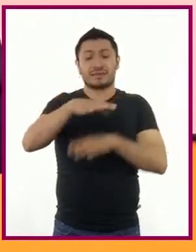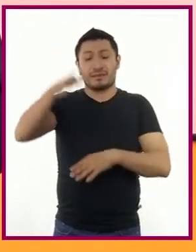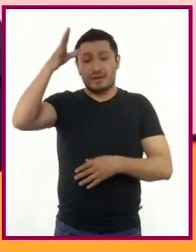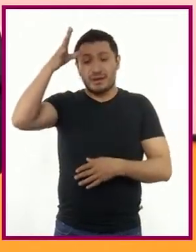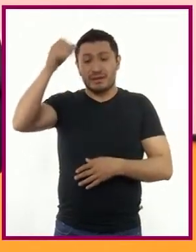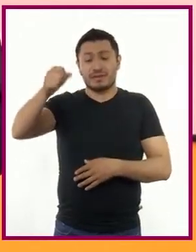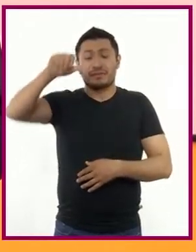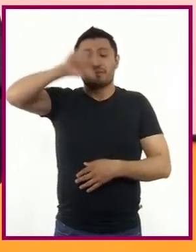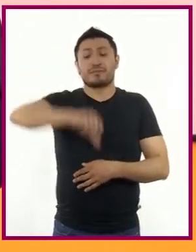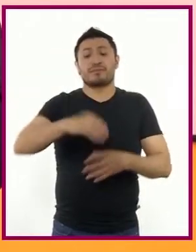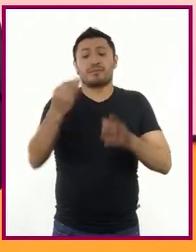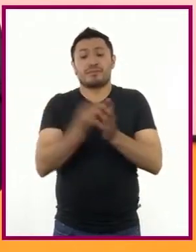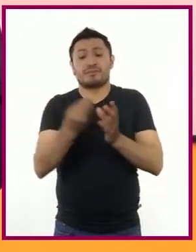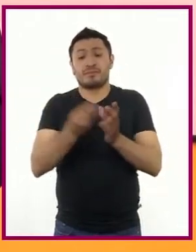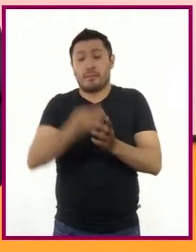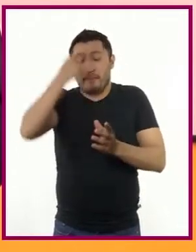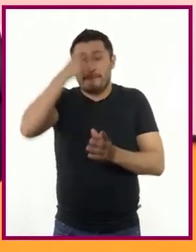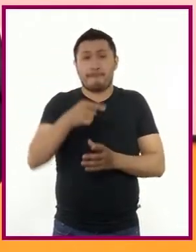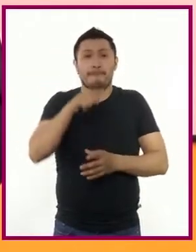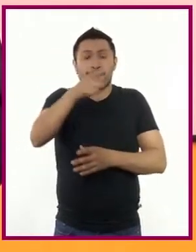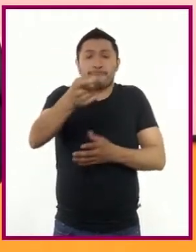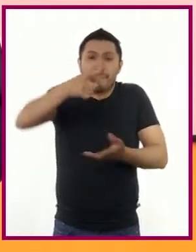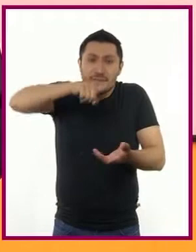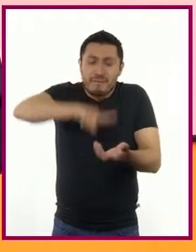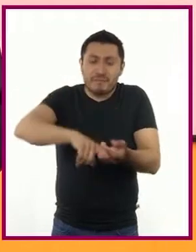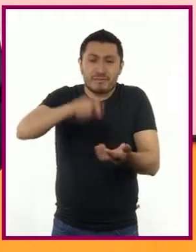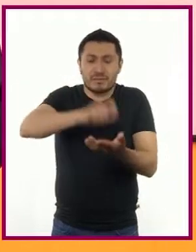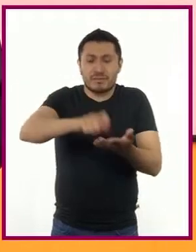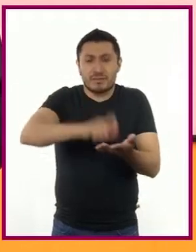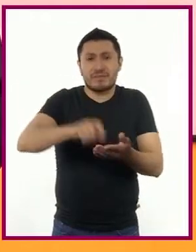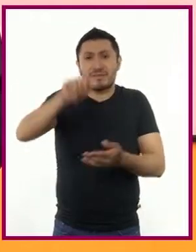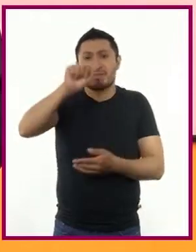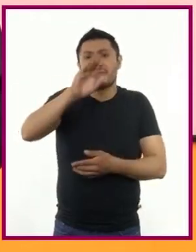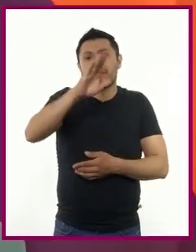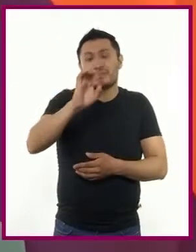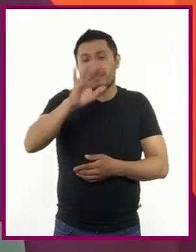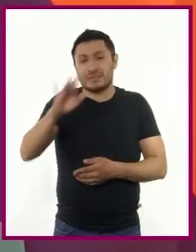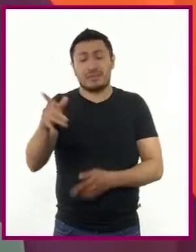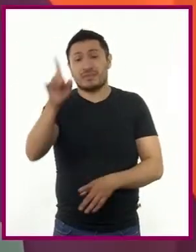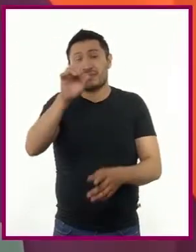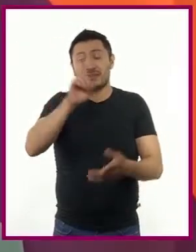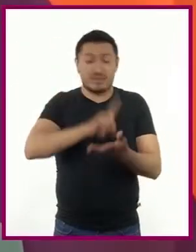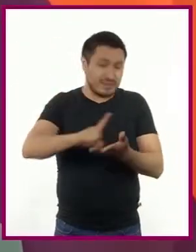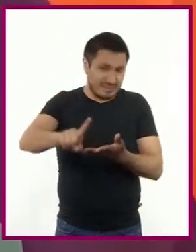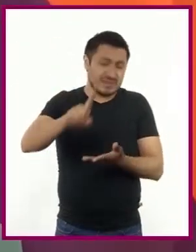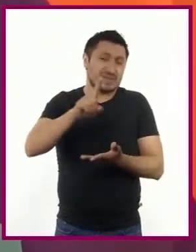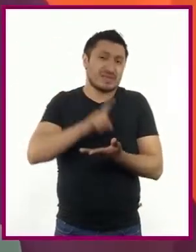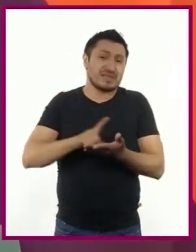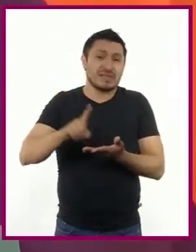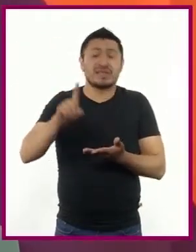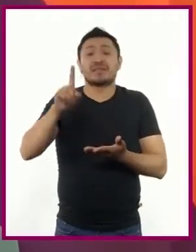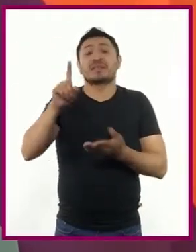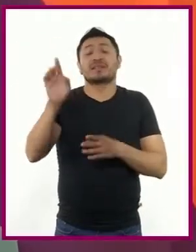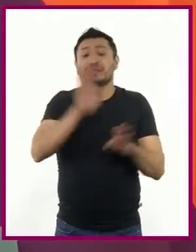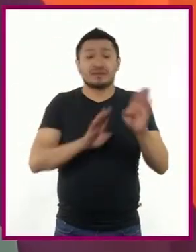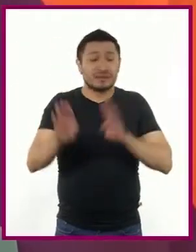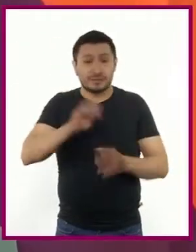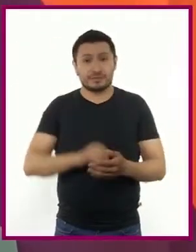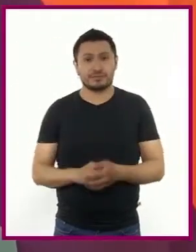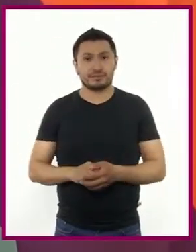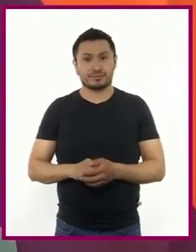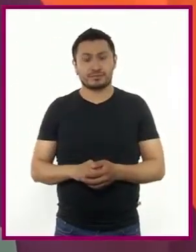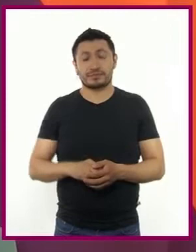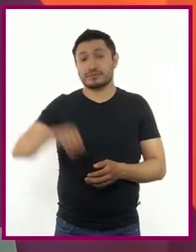concepto de esta sesión para incluirlo en su abecedario biológico. En esta sesión diseñaremos